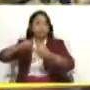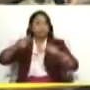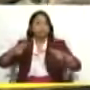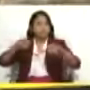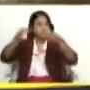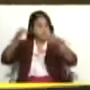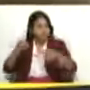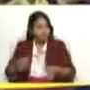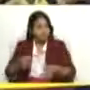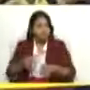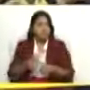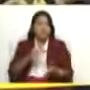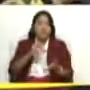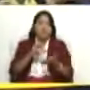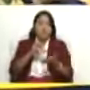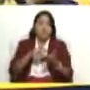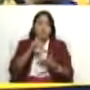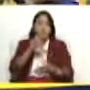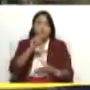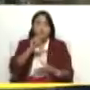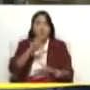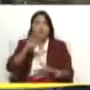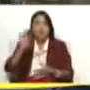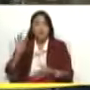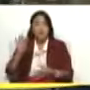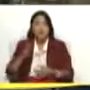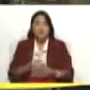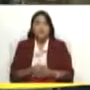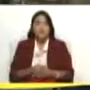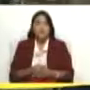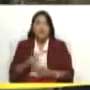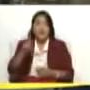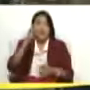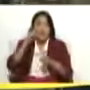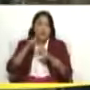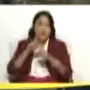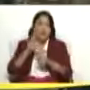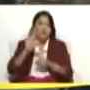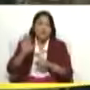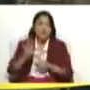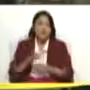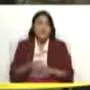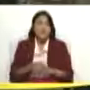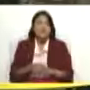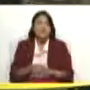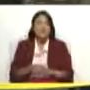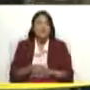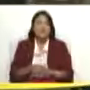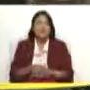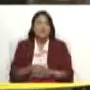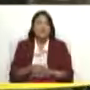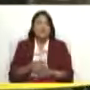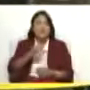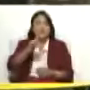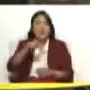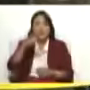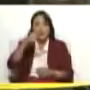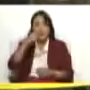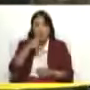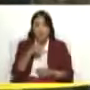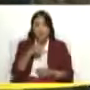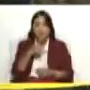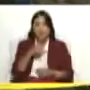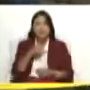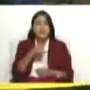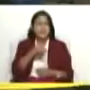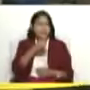Olímpicos de París 2024 que es la meta a alcanzar de cara al año entrante como Dato